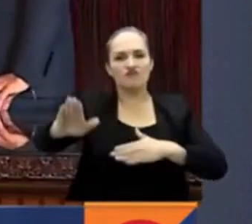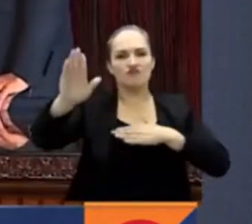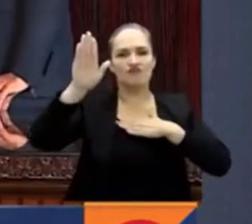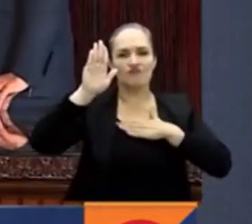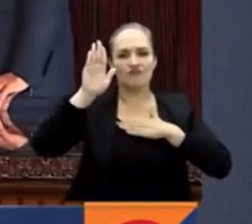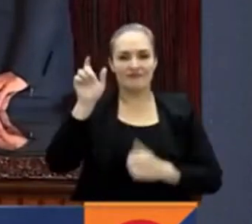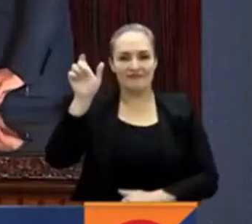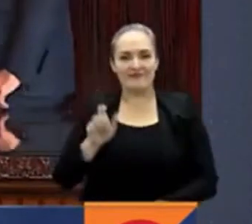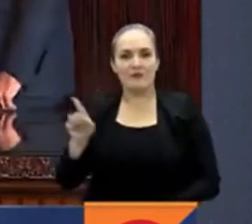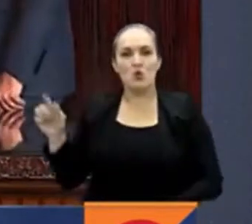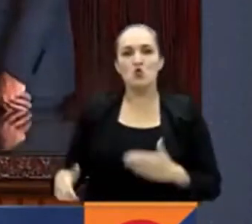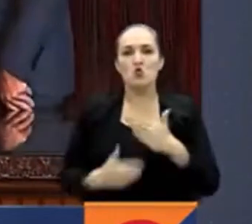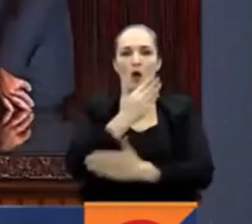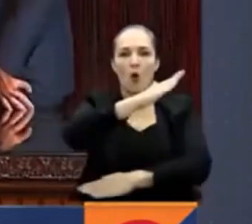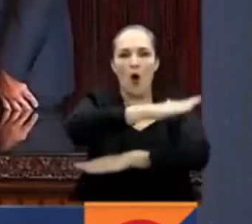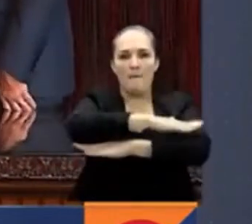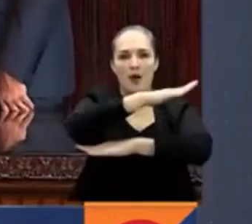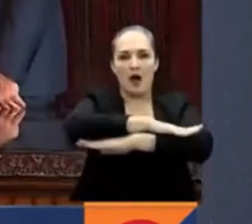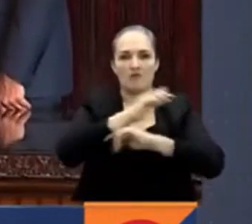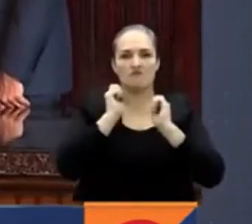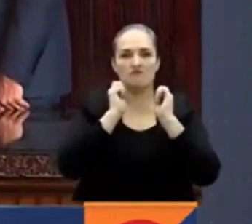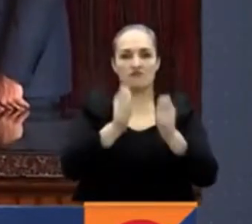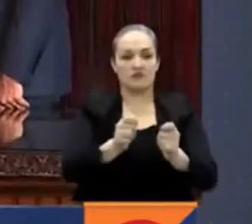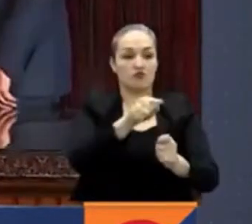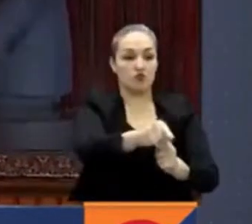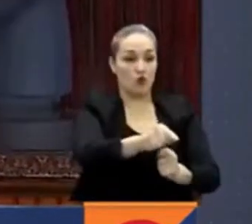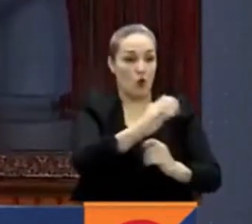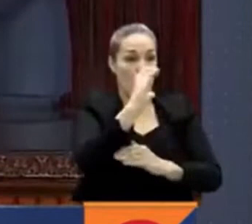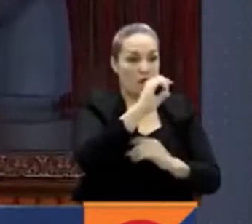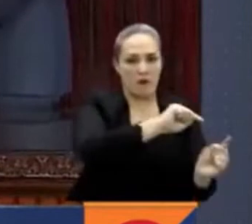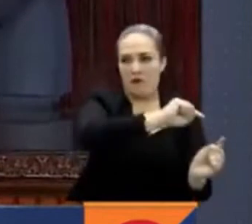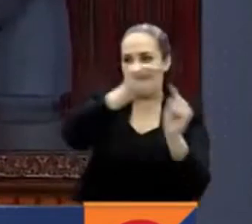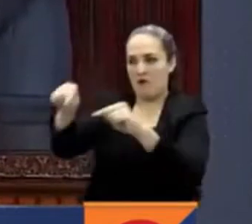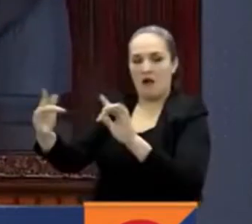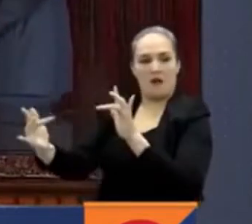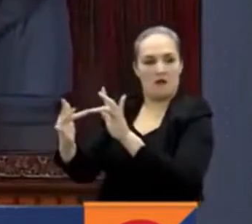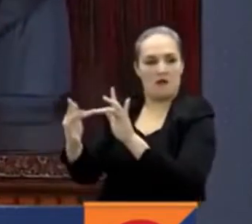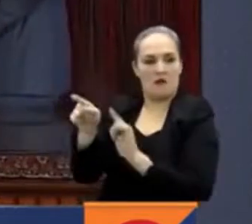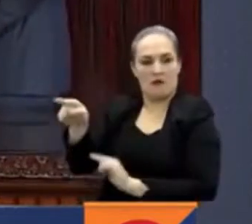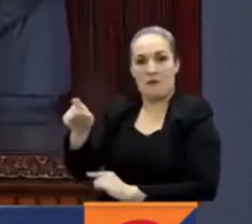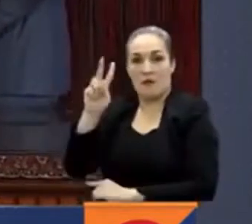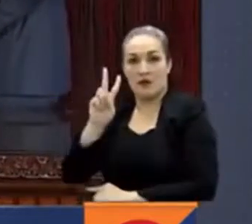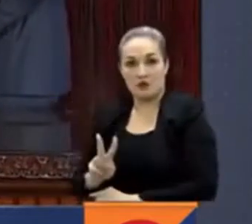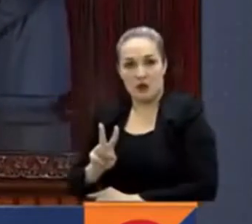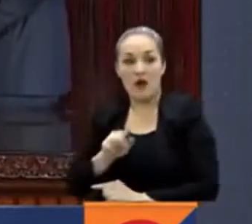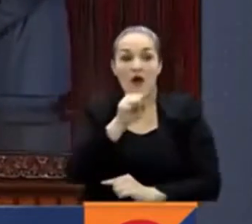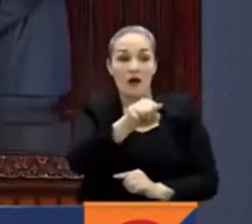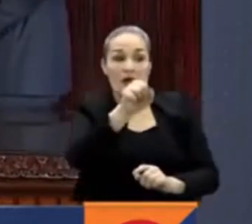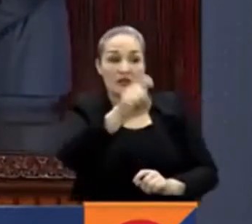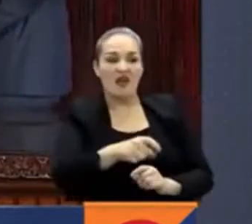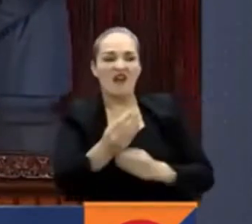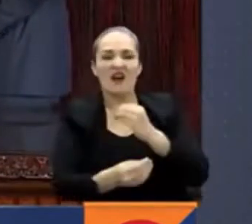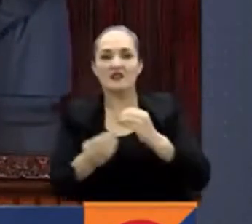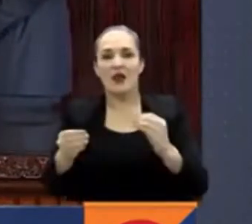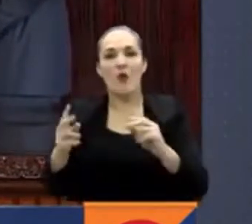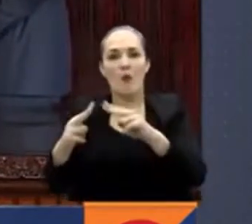como embajador de Colombia en el vecino país. Dentro de las primeras acciones está restablecer los pasos por los puentes fronterizos y también la